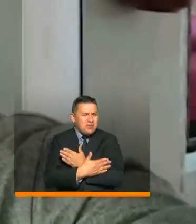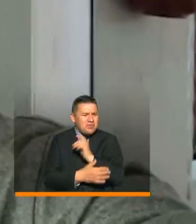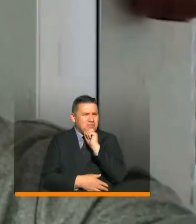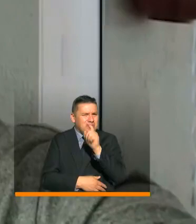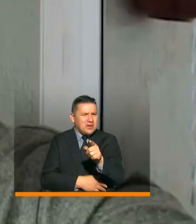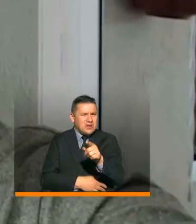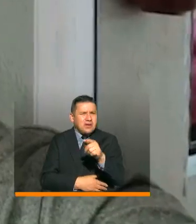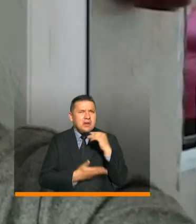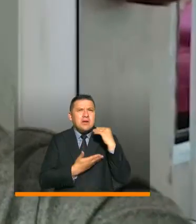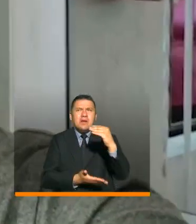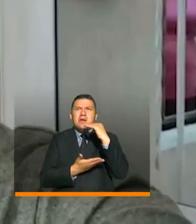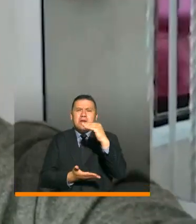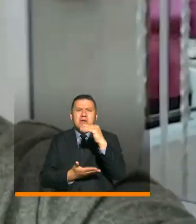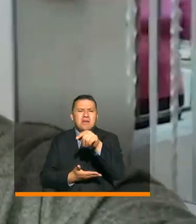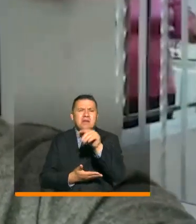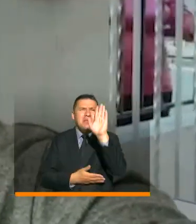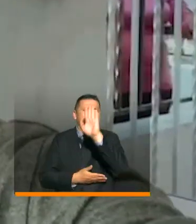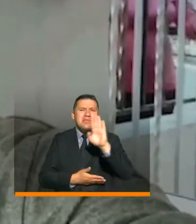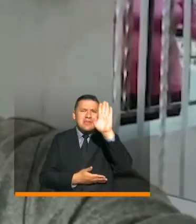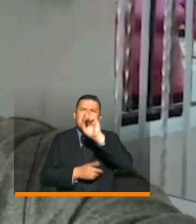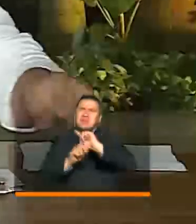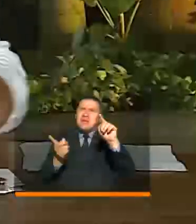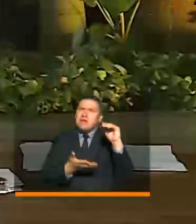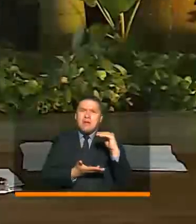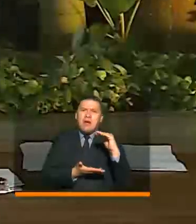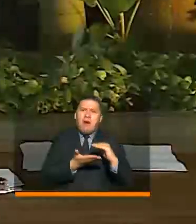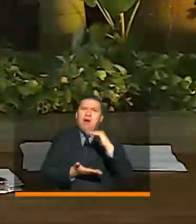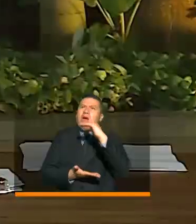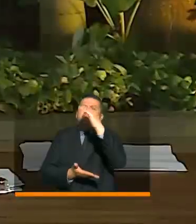que se distribuyen las vacunas para los departamentos?